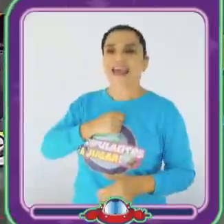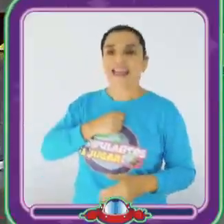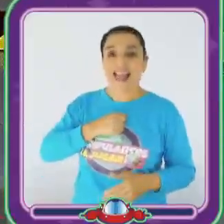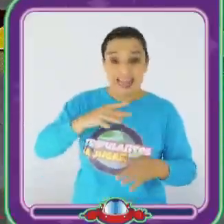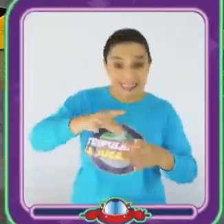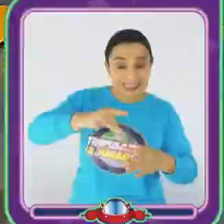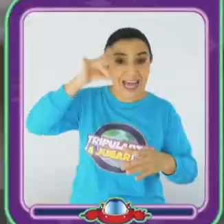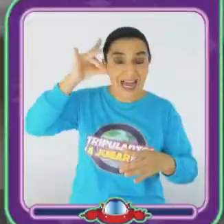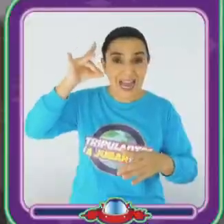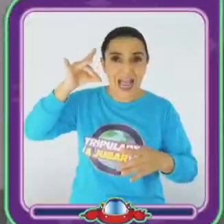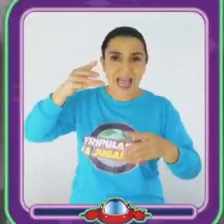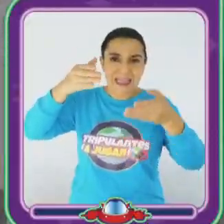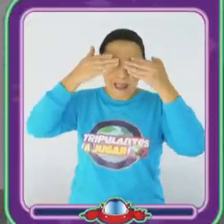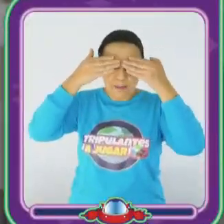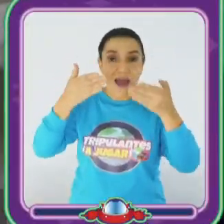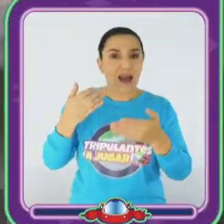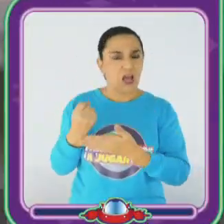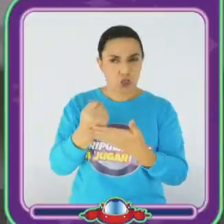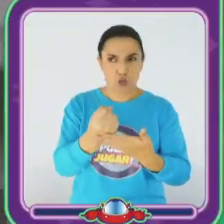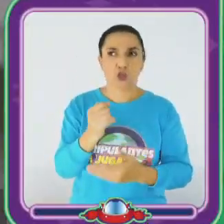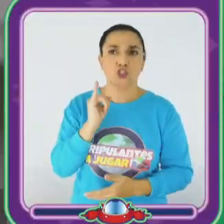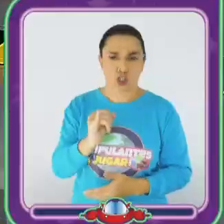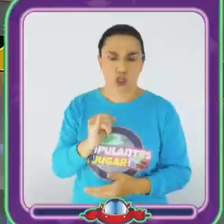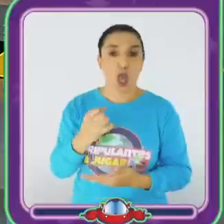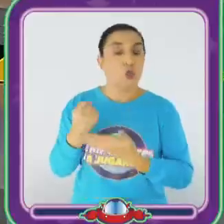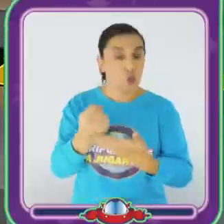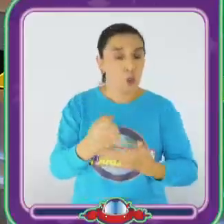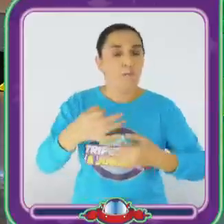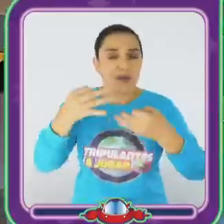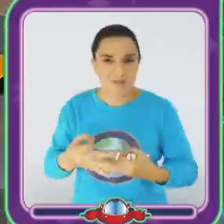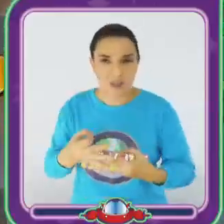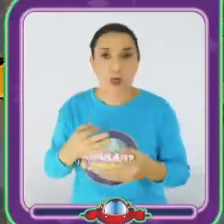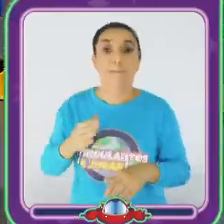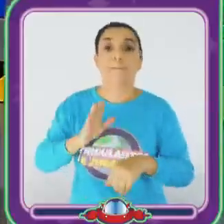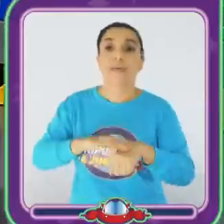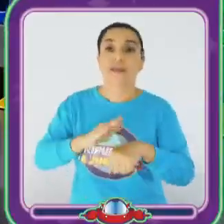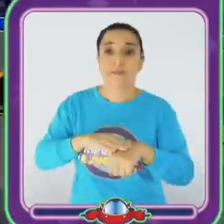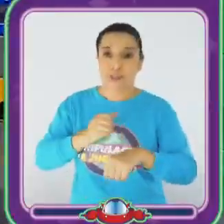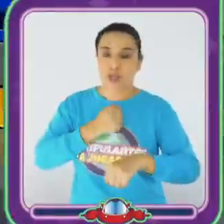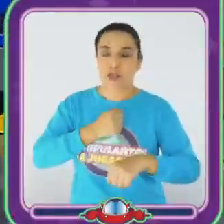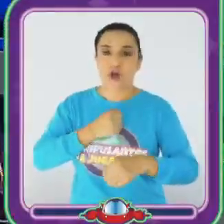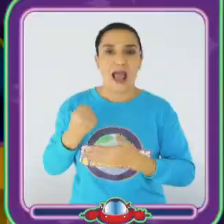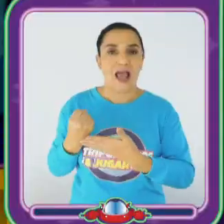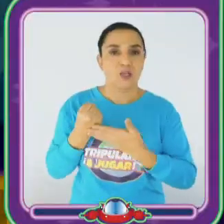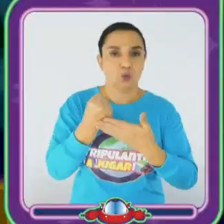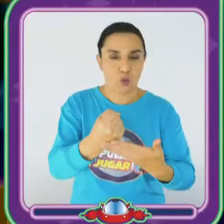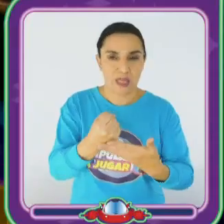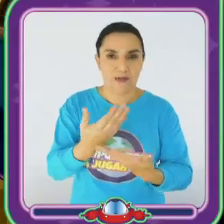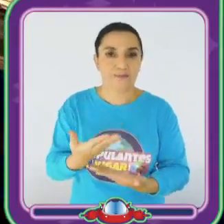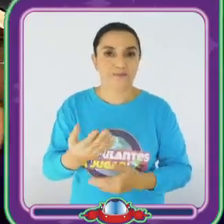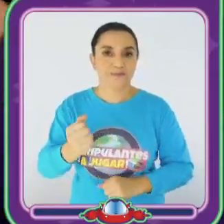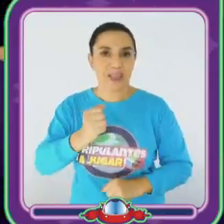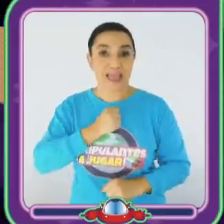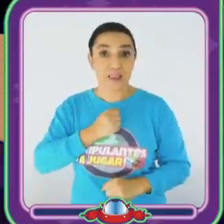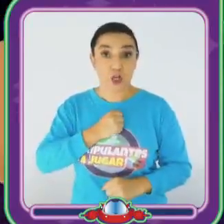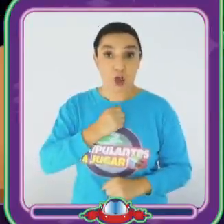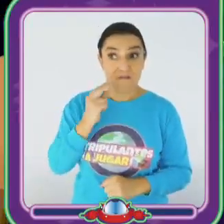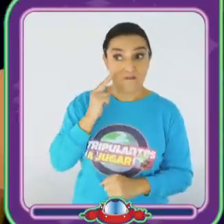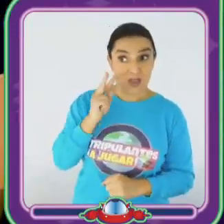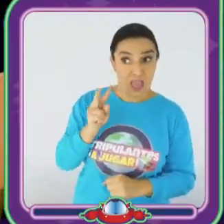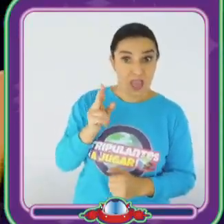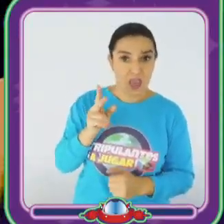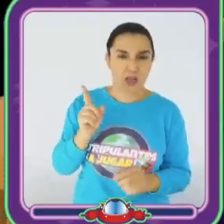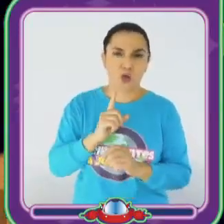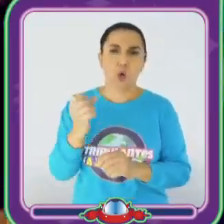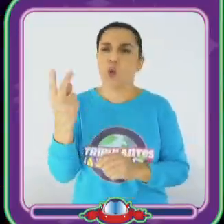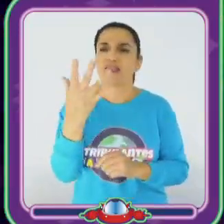favor, tus antiparras. Sácalas. Ya. ¿Te ayudo? Sí. Sí, te ayudo. Perfecto. Permiso, Antonella. Te voy a ayudar. Ahí está. Antonella, ¿puedes